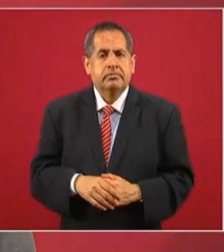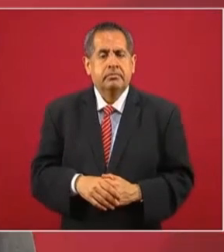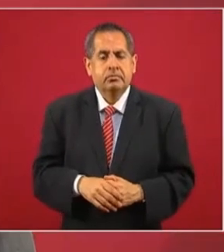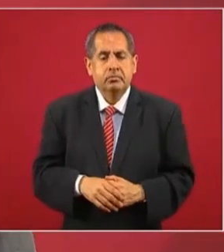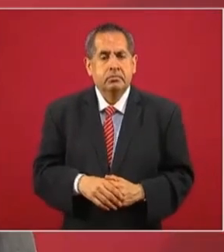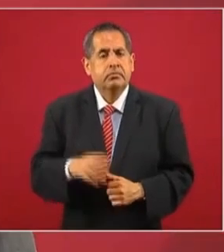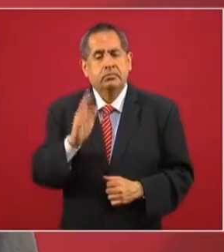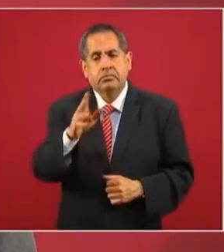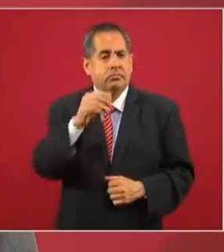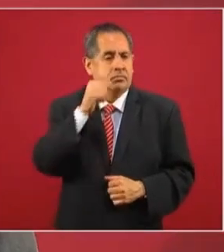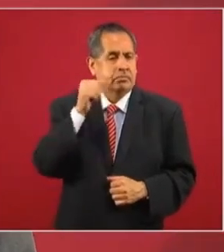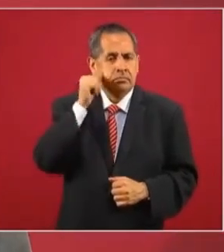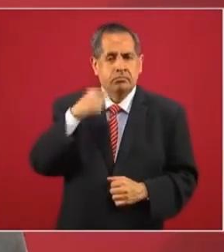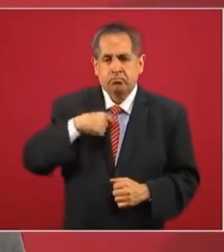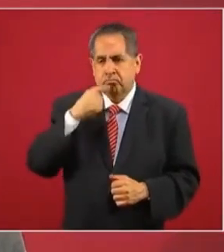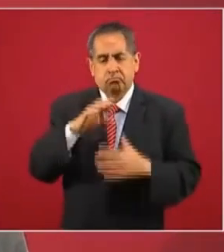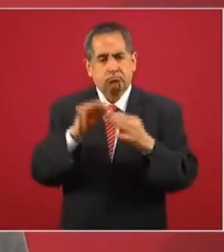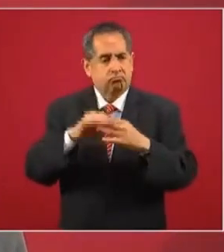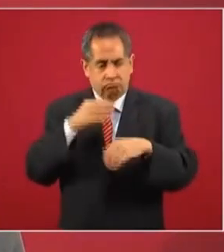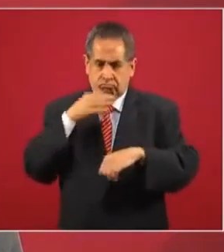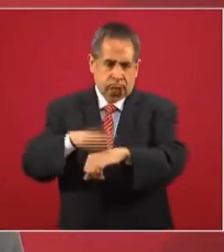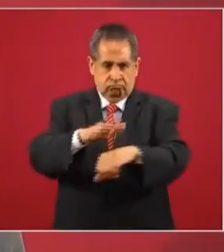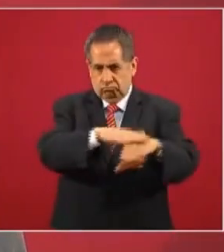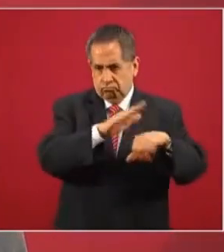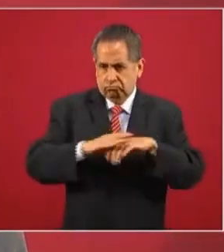Ayer le comentaba yo a una persona y aprovecho ahora